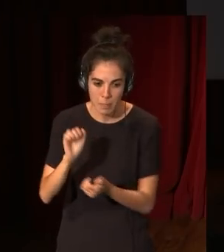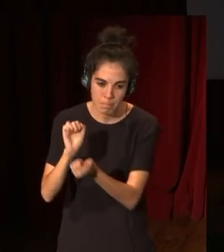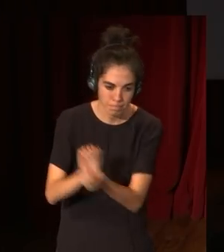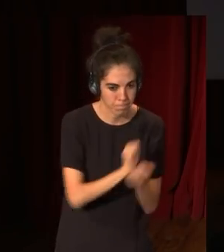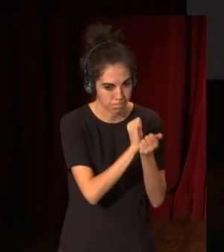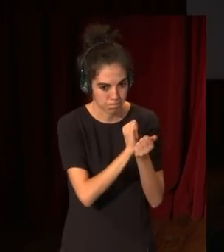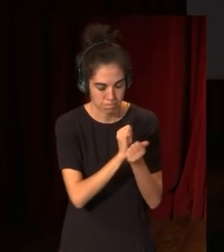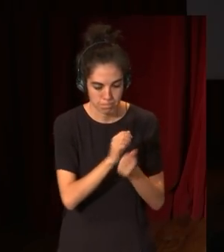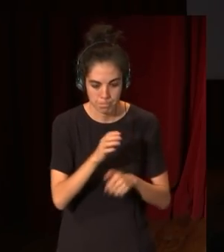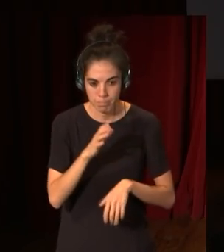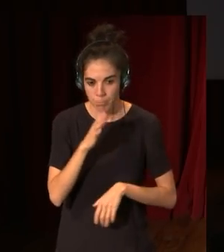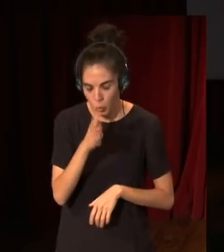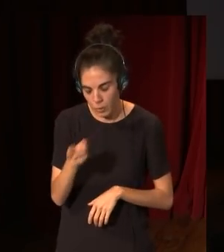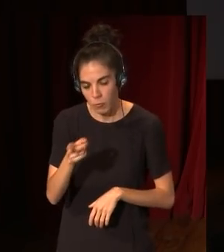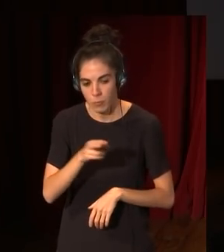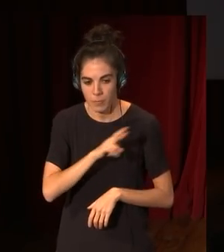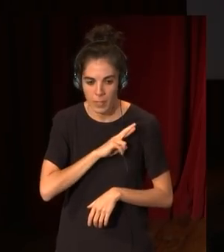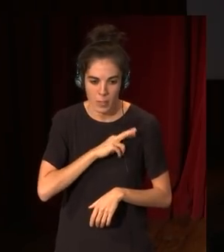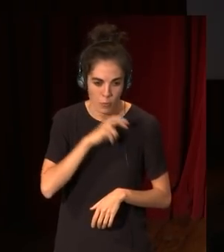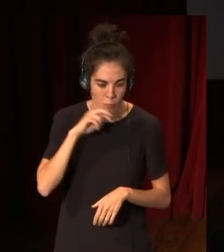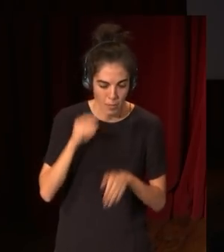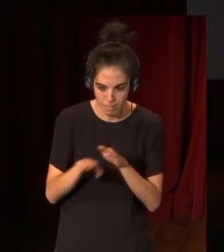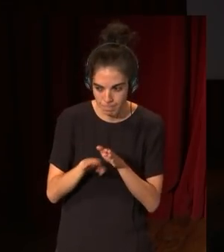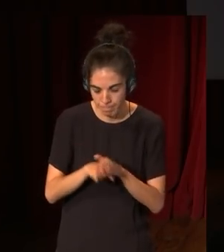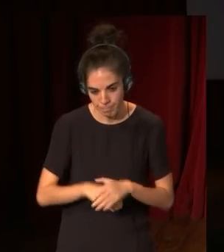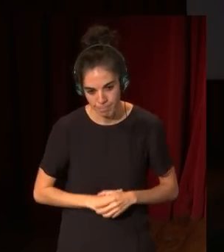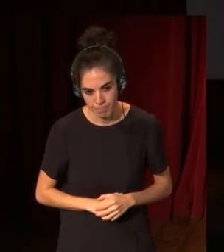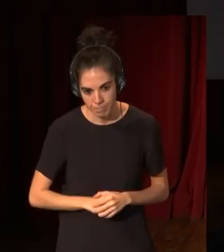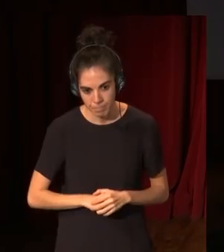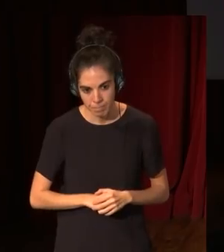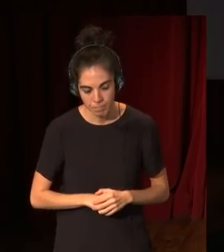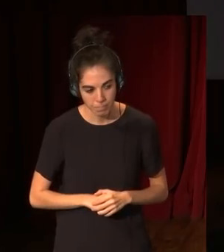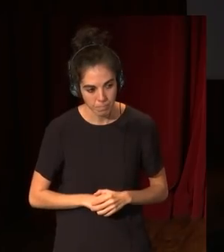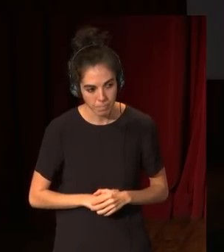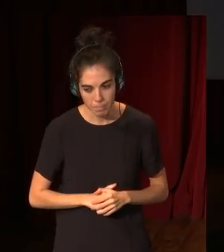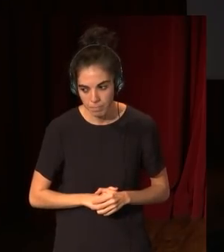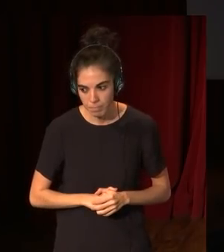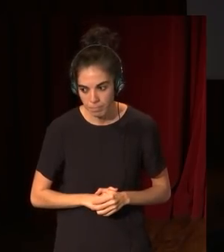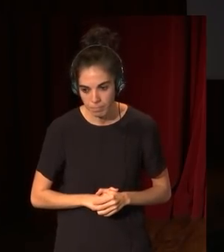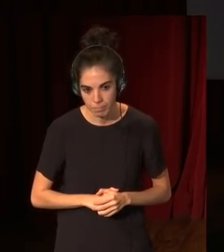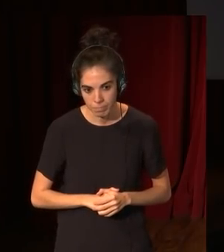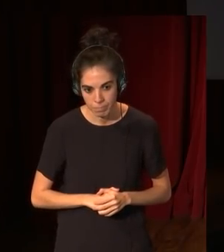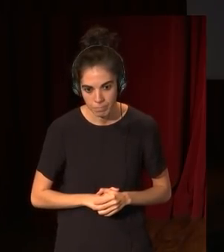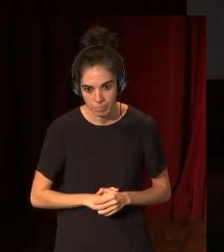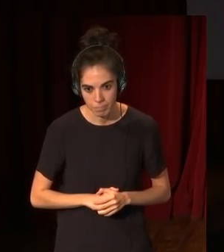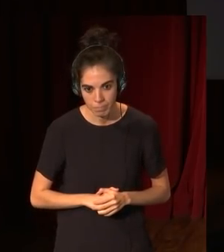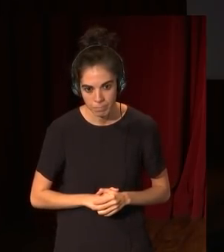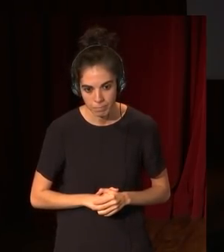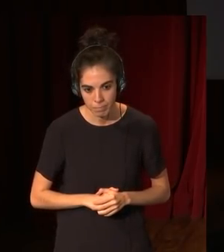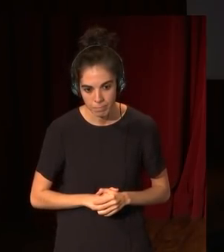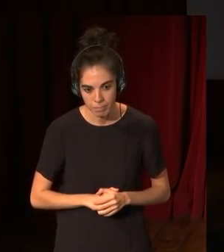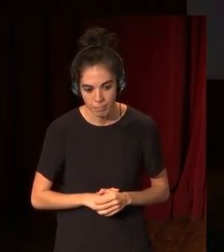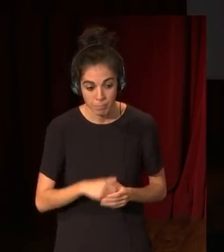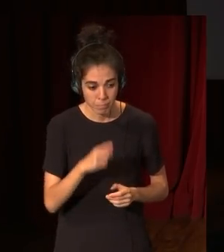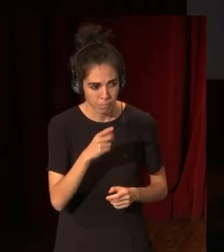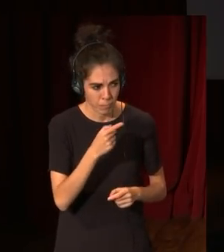80 por prácticas judiciales este elemento y otros que no puedo algunos veremos más